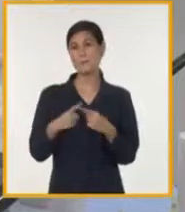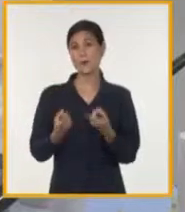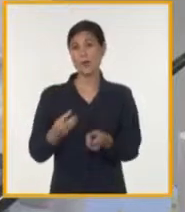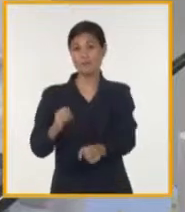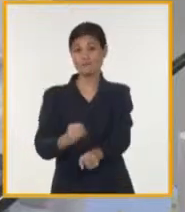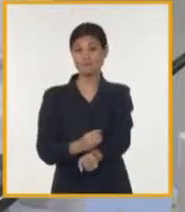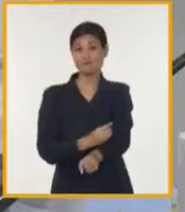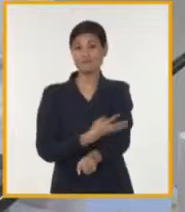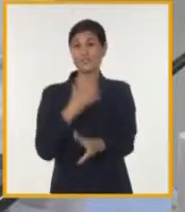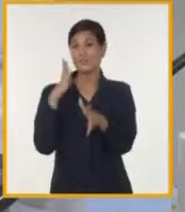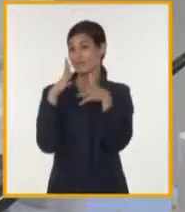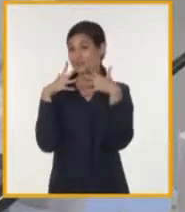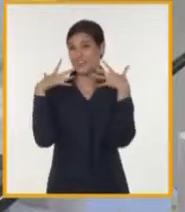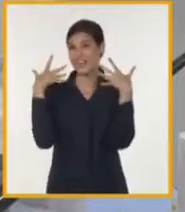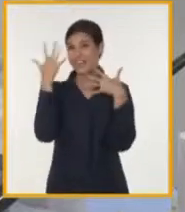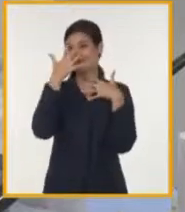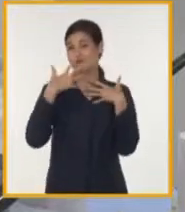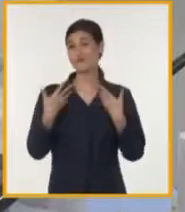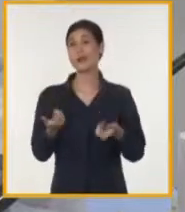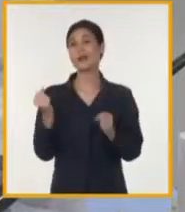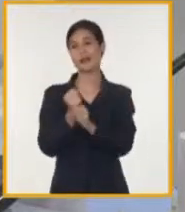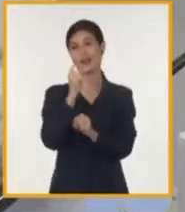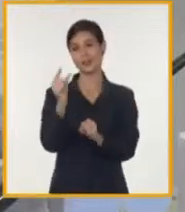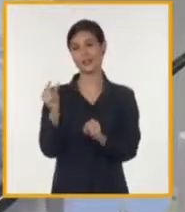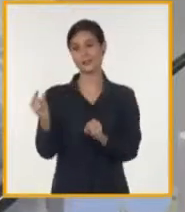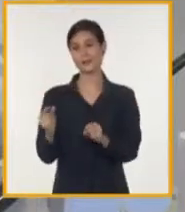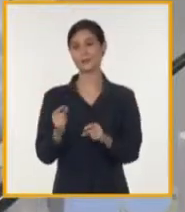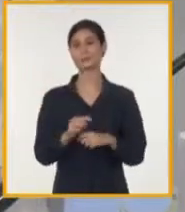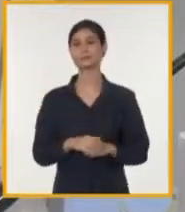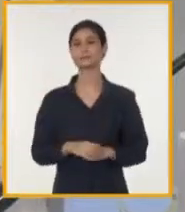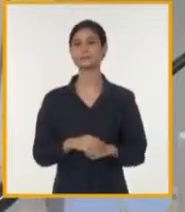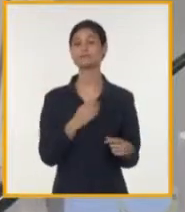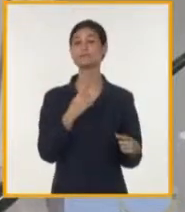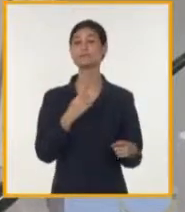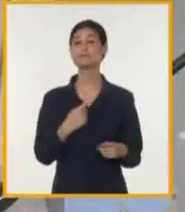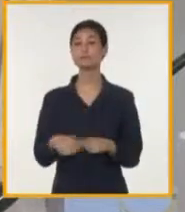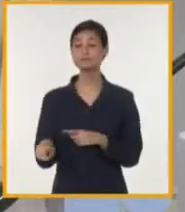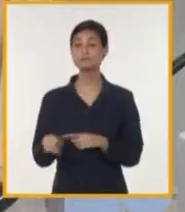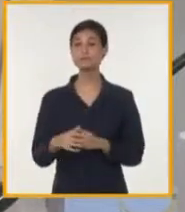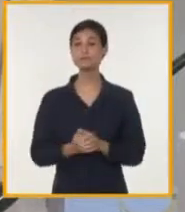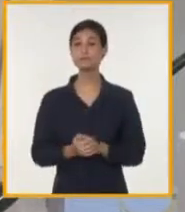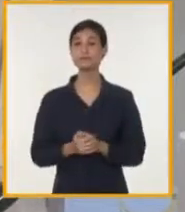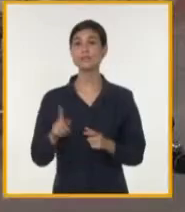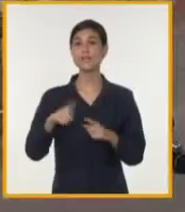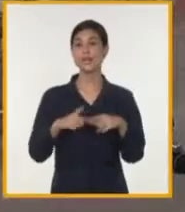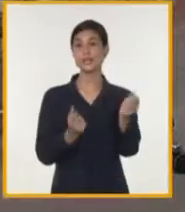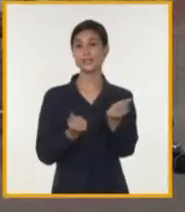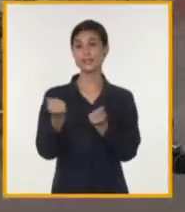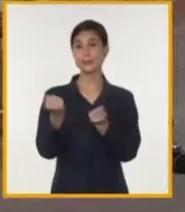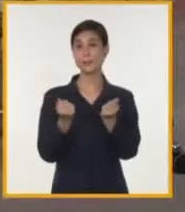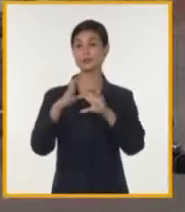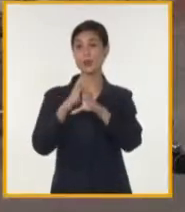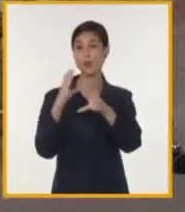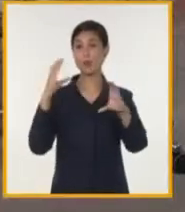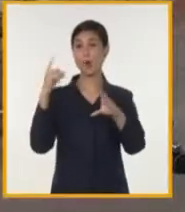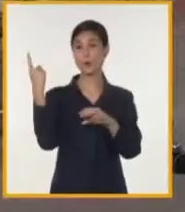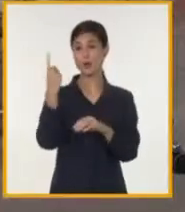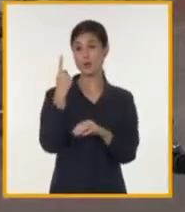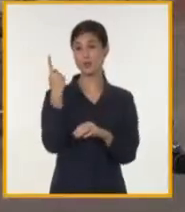Bueno, te hablaba de la empresa de ómnibus nacionales, que hoy no, Aidel estará aquí y podrá explicar, argumentar algunas de las